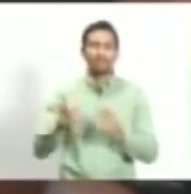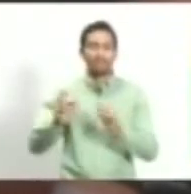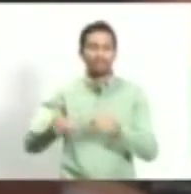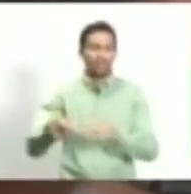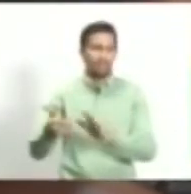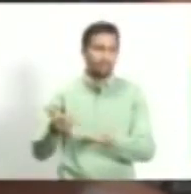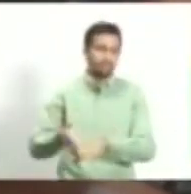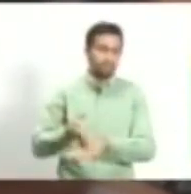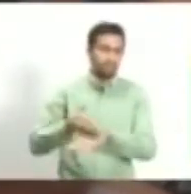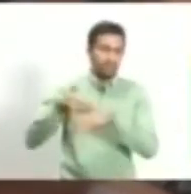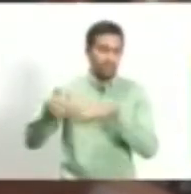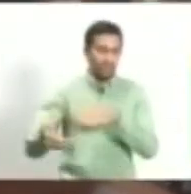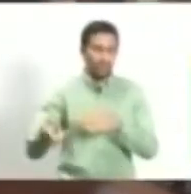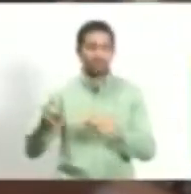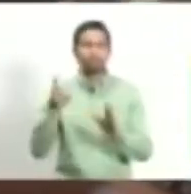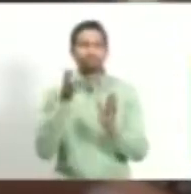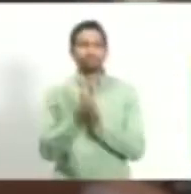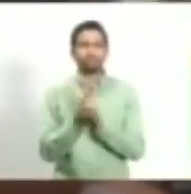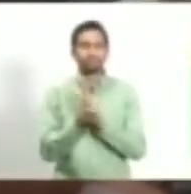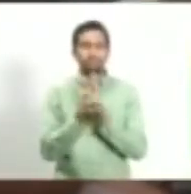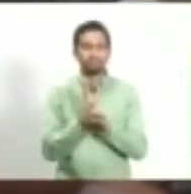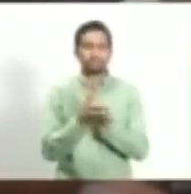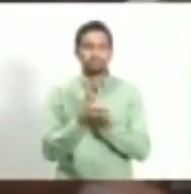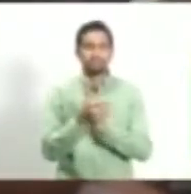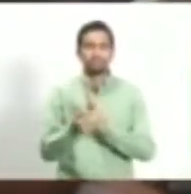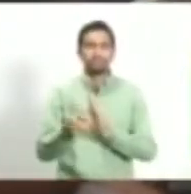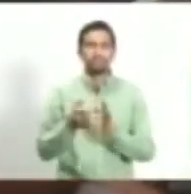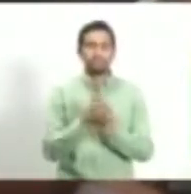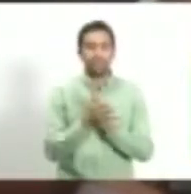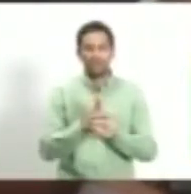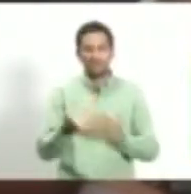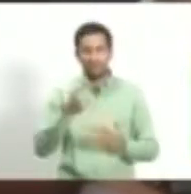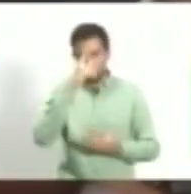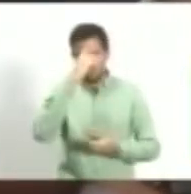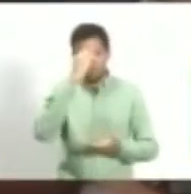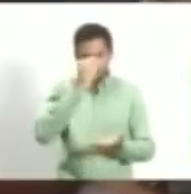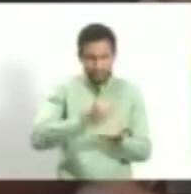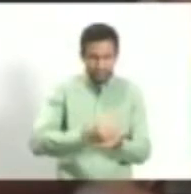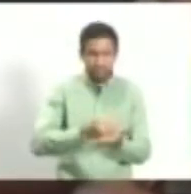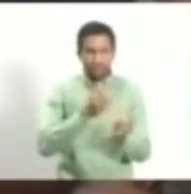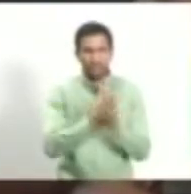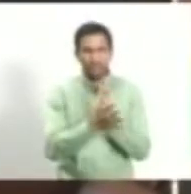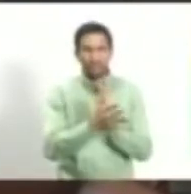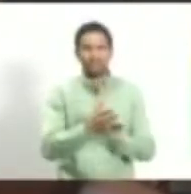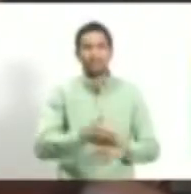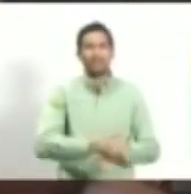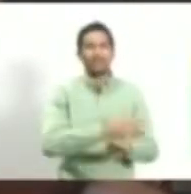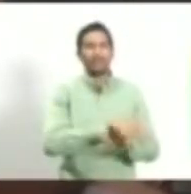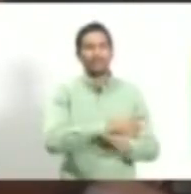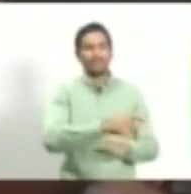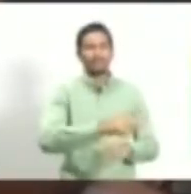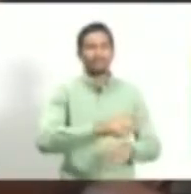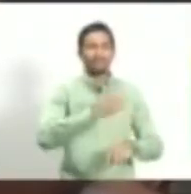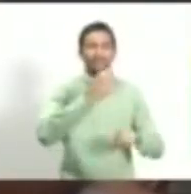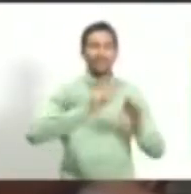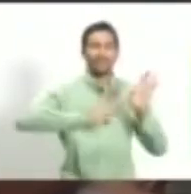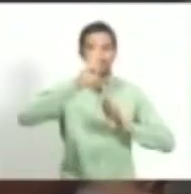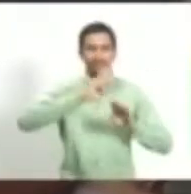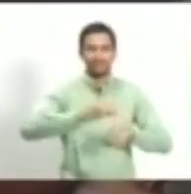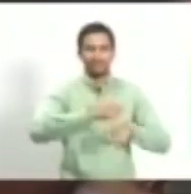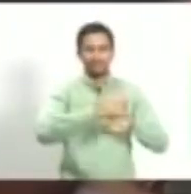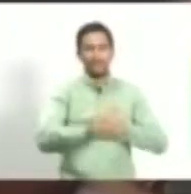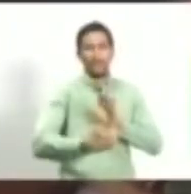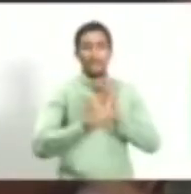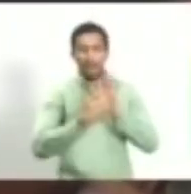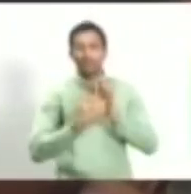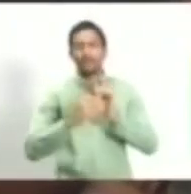pueda presentar sus opiniones con respecto a esta recusación. Se ha comprometido en hacerlo a pesar de que